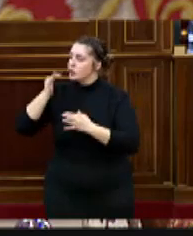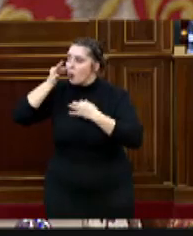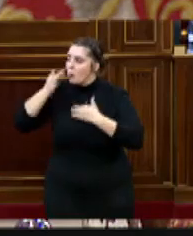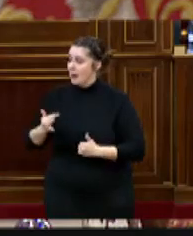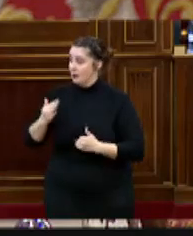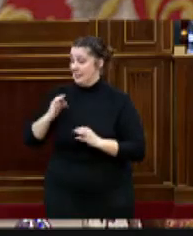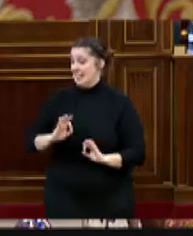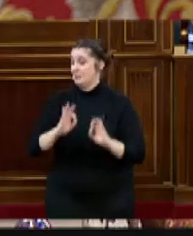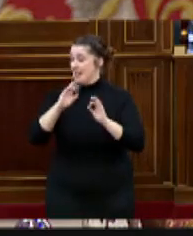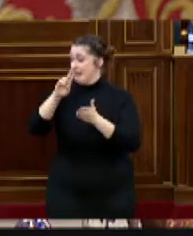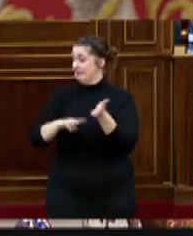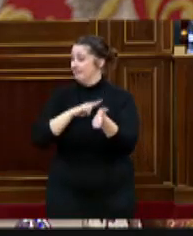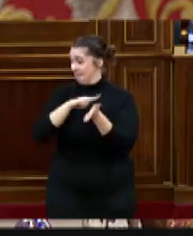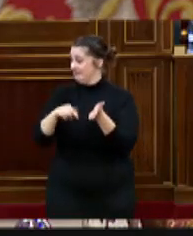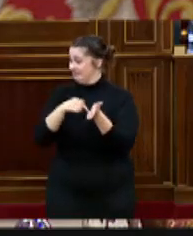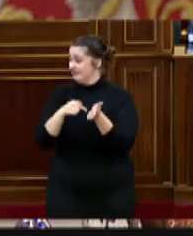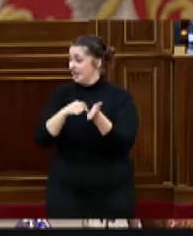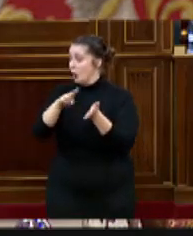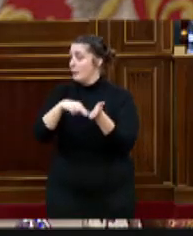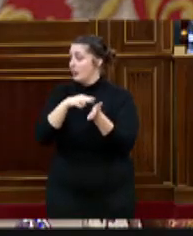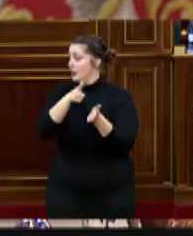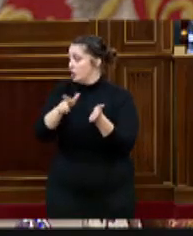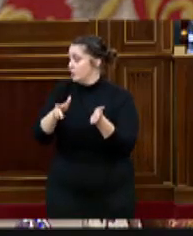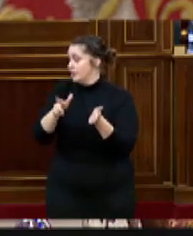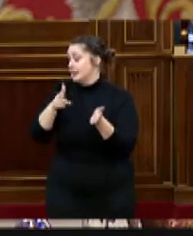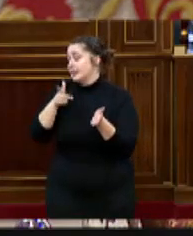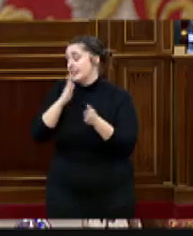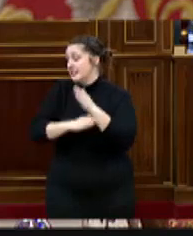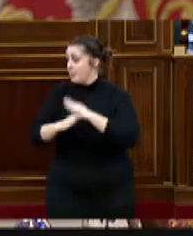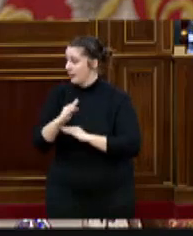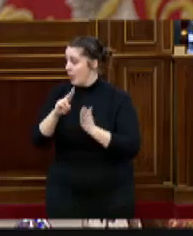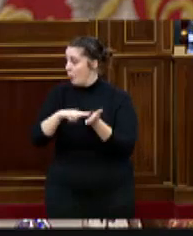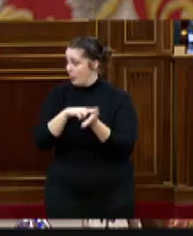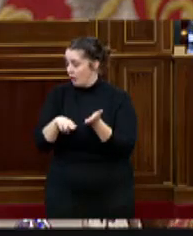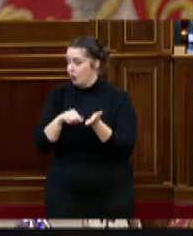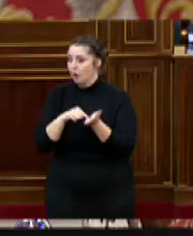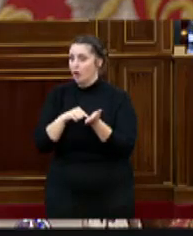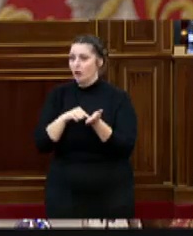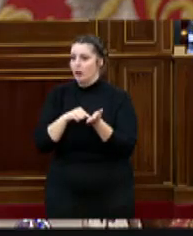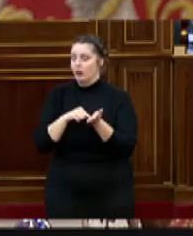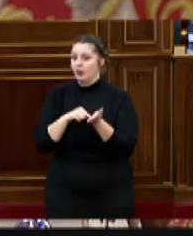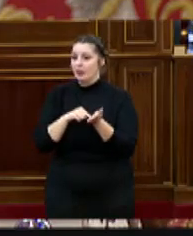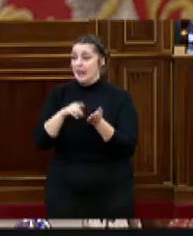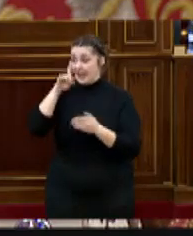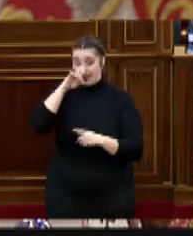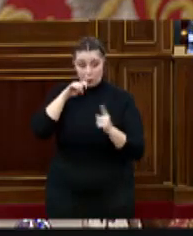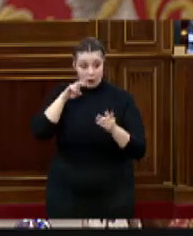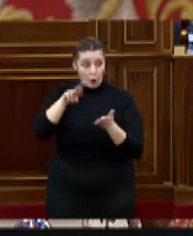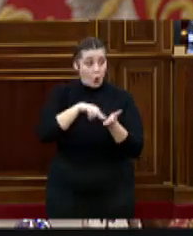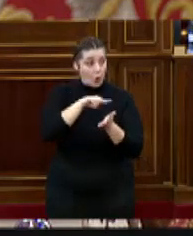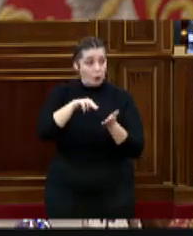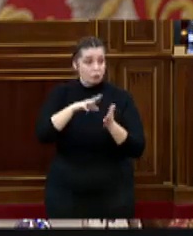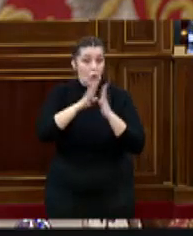con la convención sobre los derechos de las personas con discapacidad o recuerdo que las convenciones